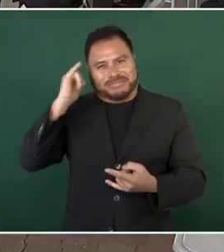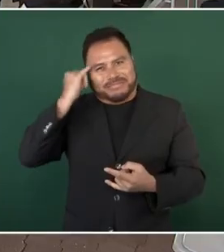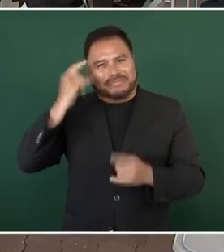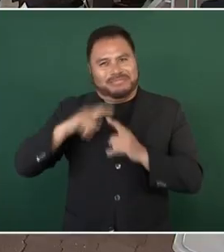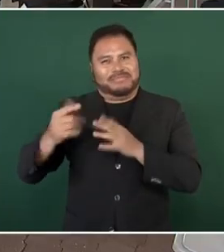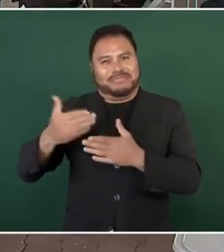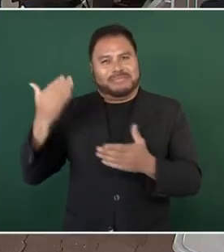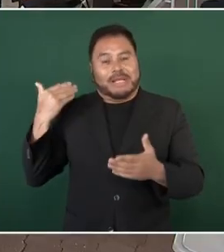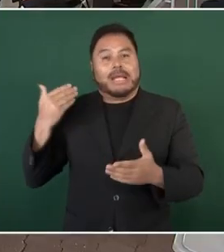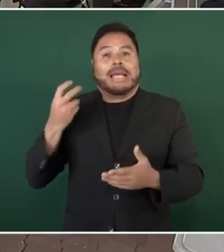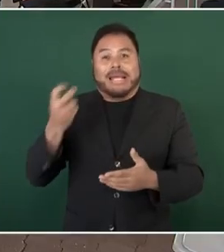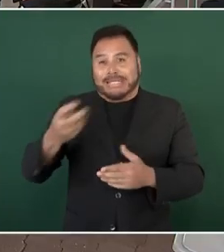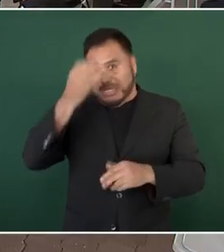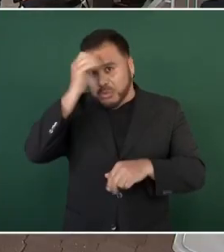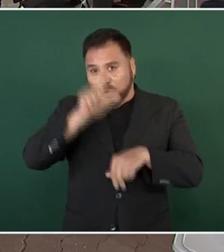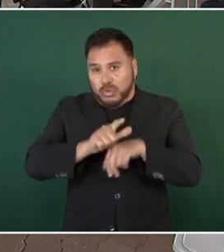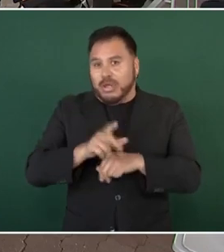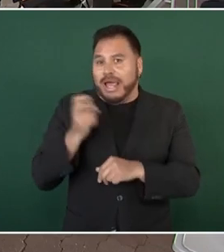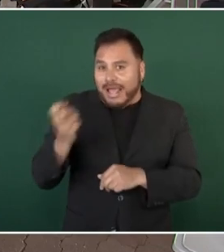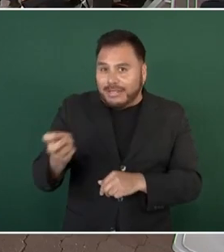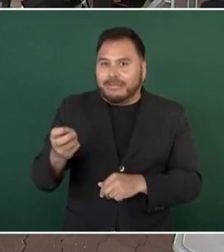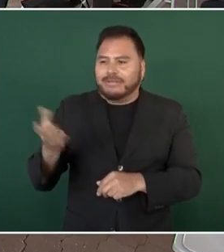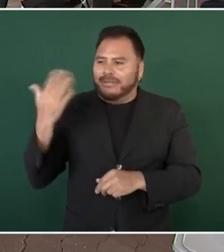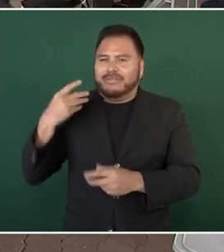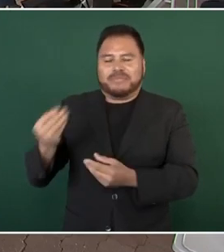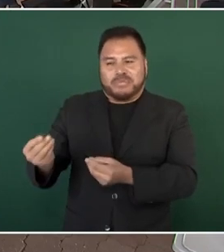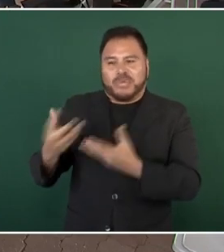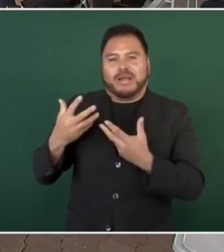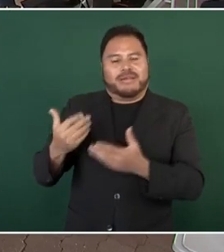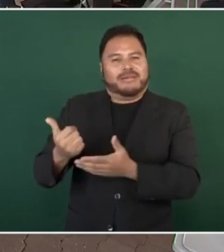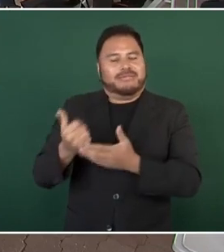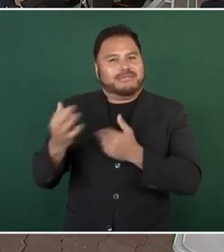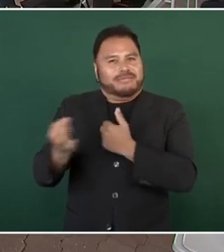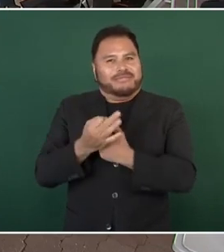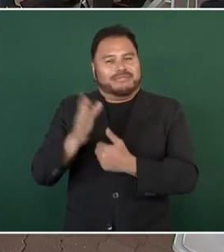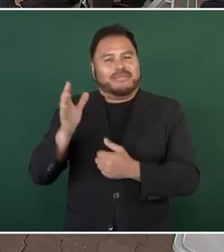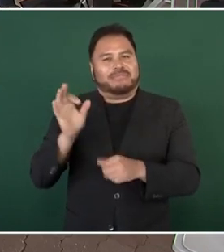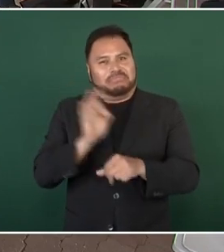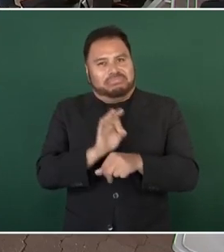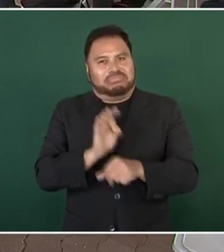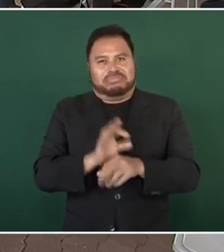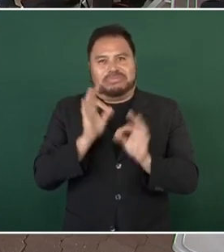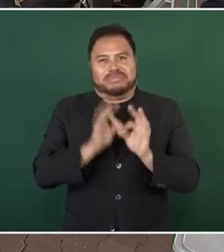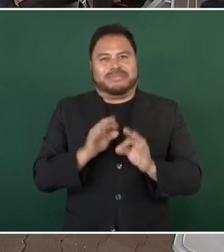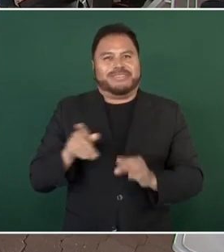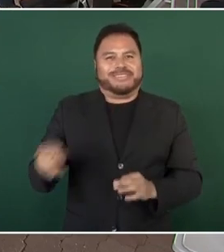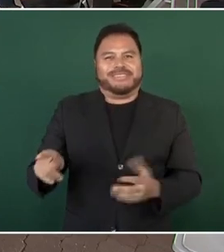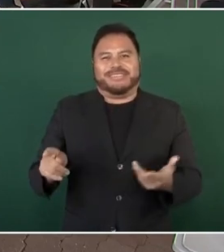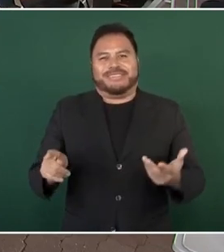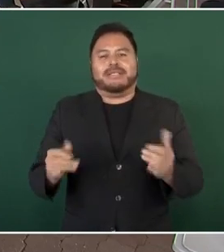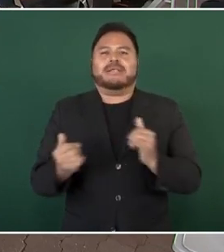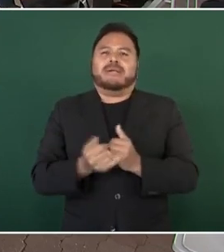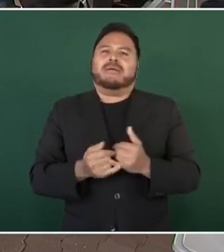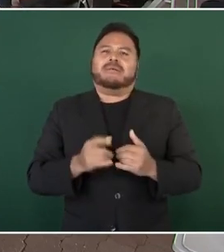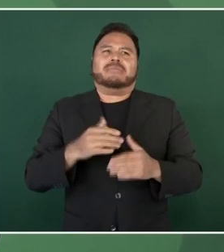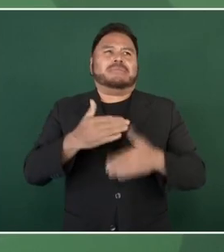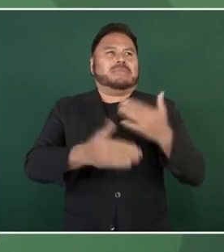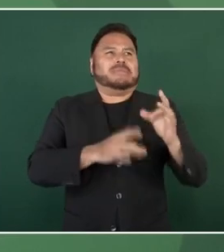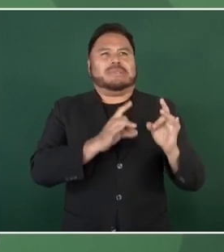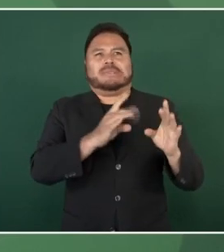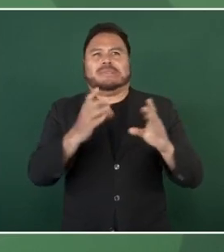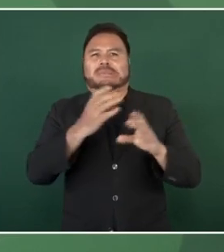esas culturas pues nos han protegido ante calamidades,